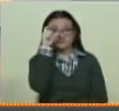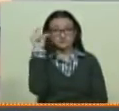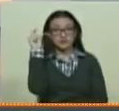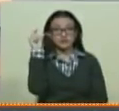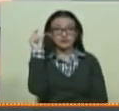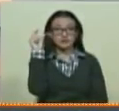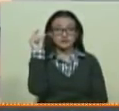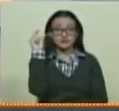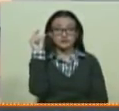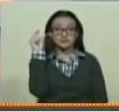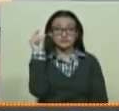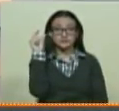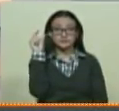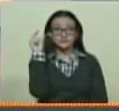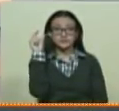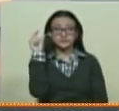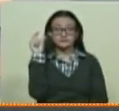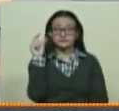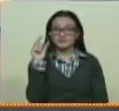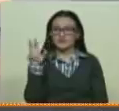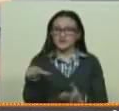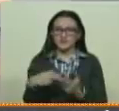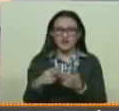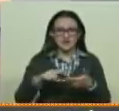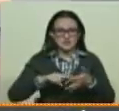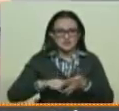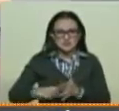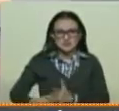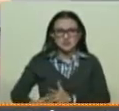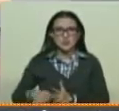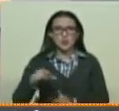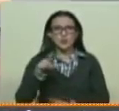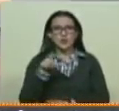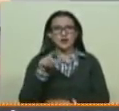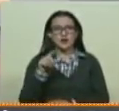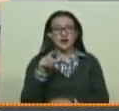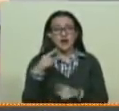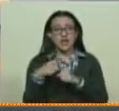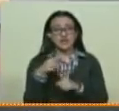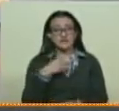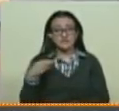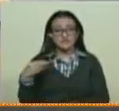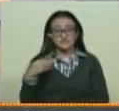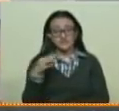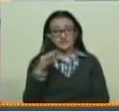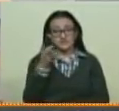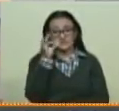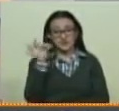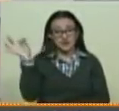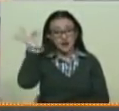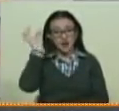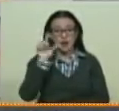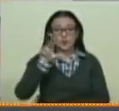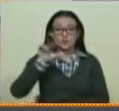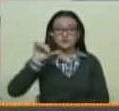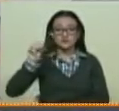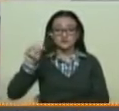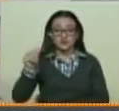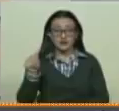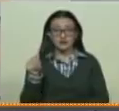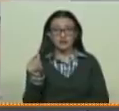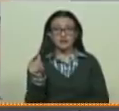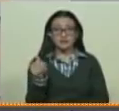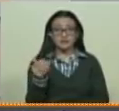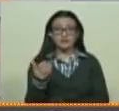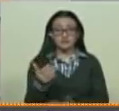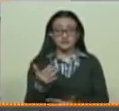quedaron los tiempos de la extorsionadora Luisa Marbella, atrás quedaron los tiempos exasperantes en los